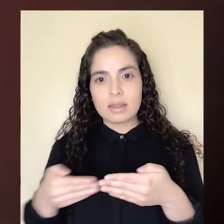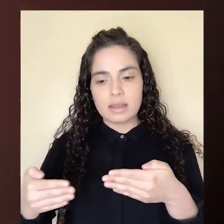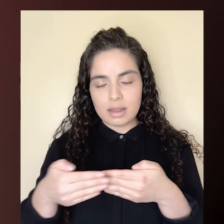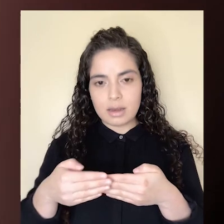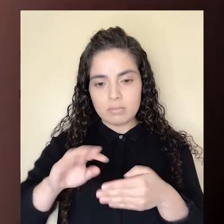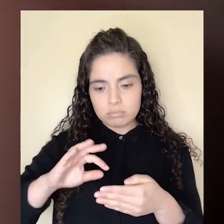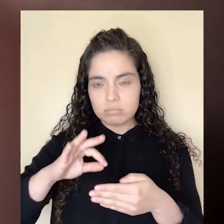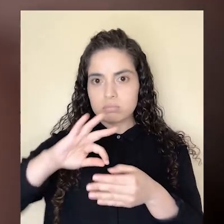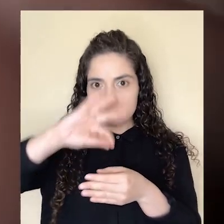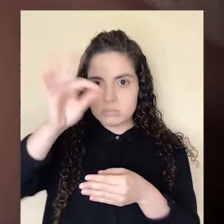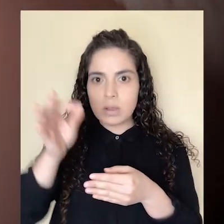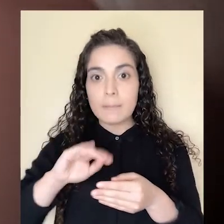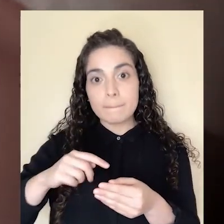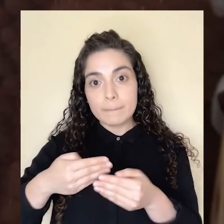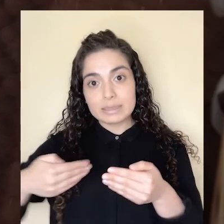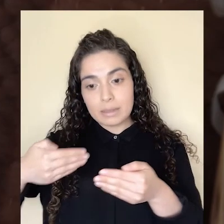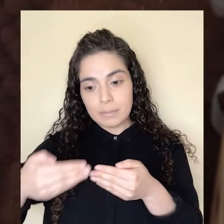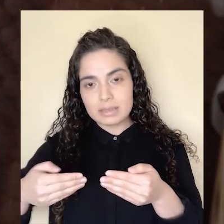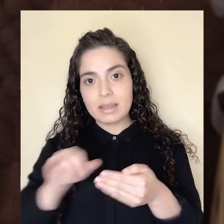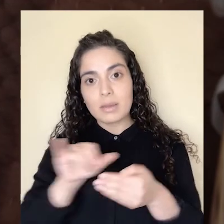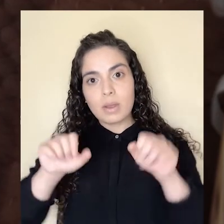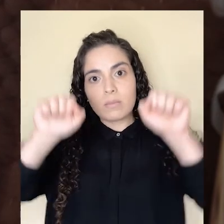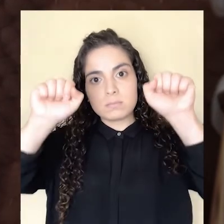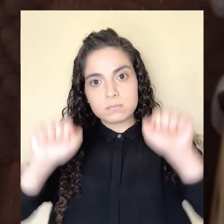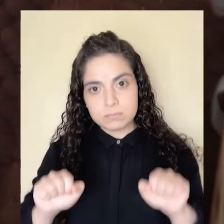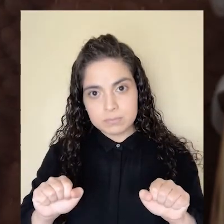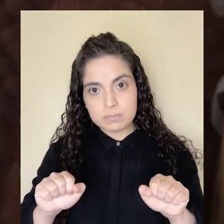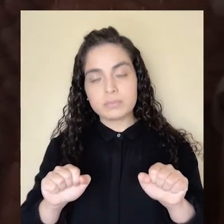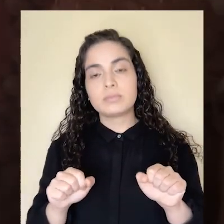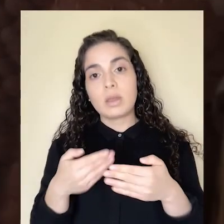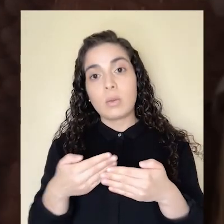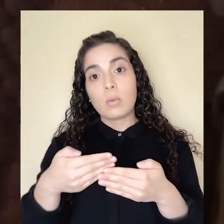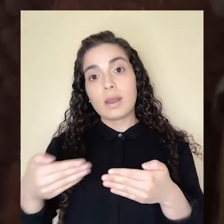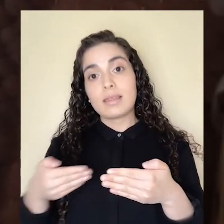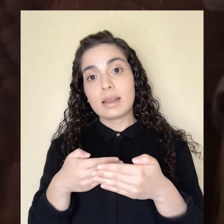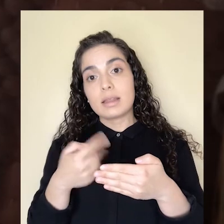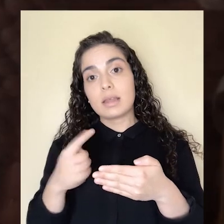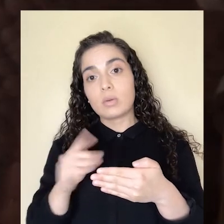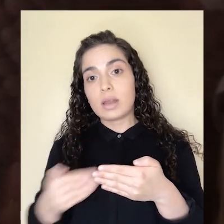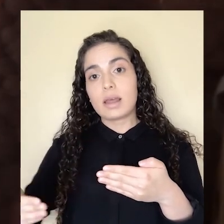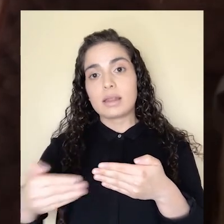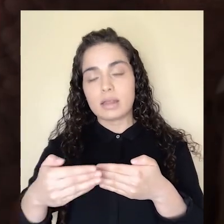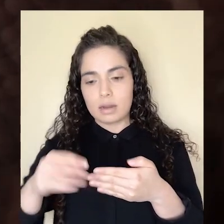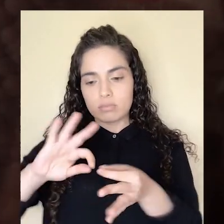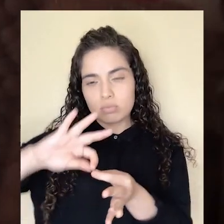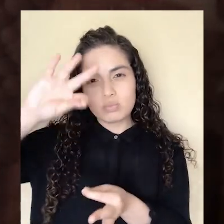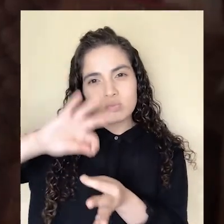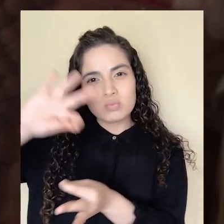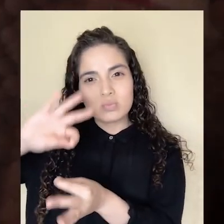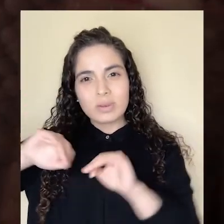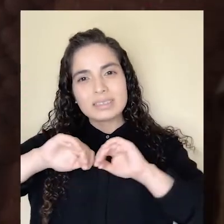uno adelante y uno detrás. Aquí pongo mi tonón. Tengo que pasar una hebra por detrás y poner